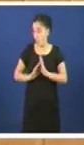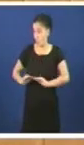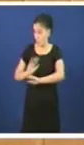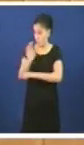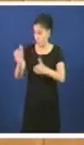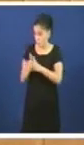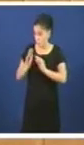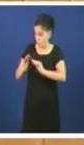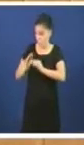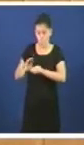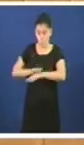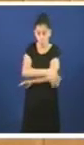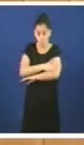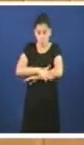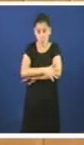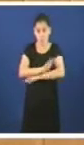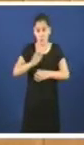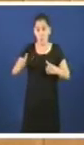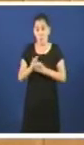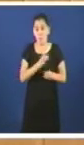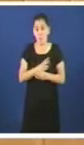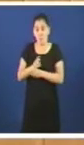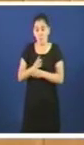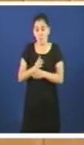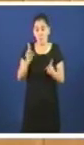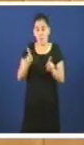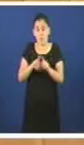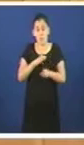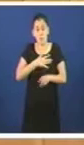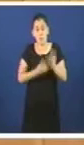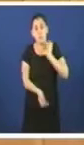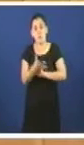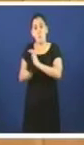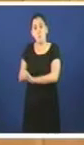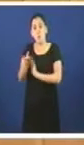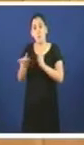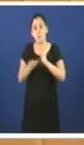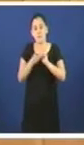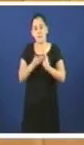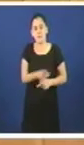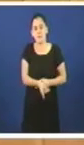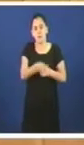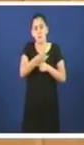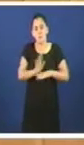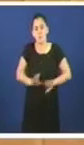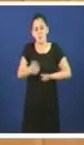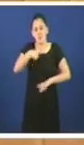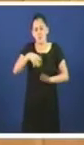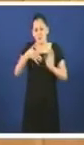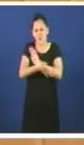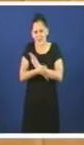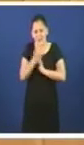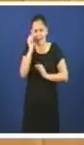con nuevo partido popular efectivamente pueden tener los decretos nos tenemos a forzada razón de